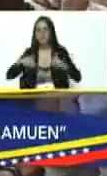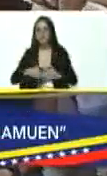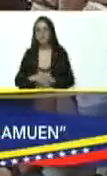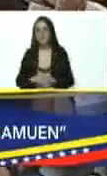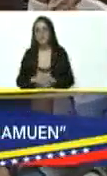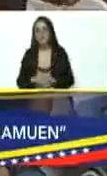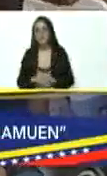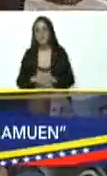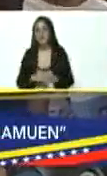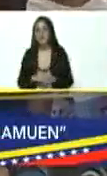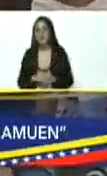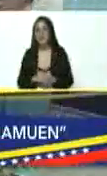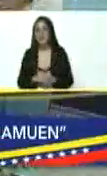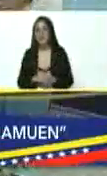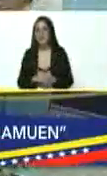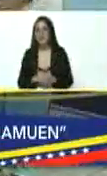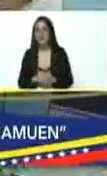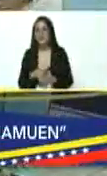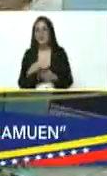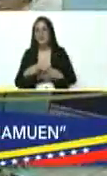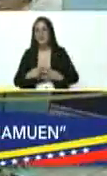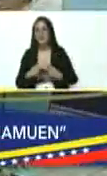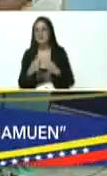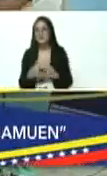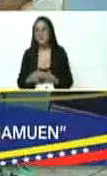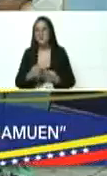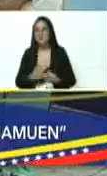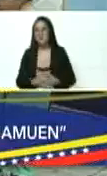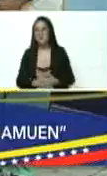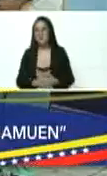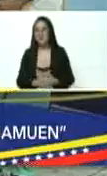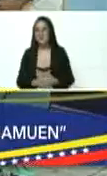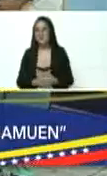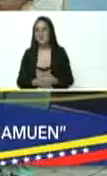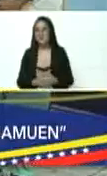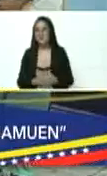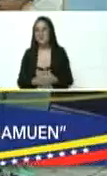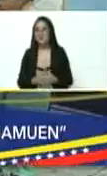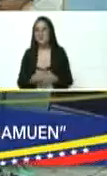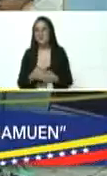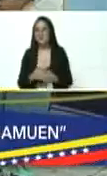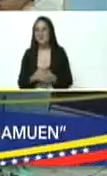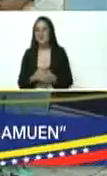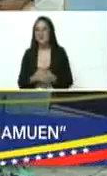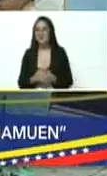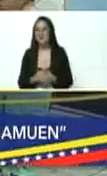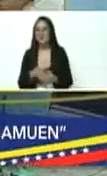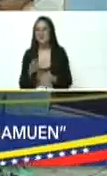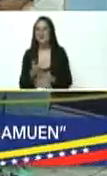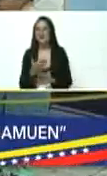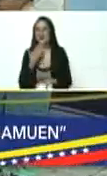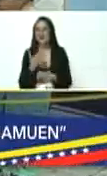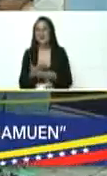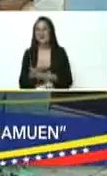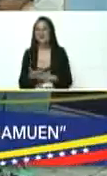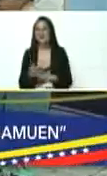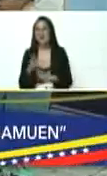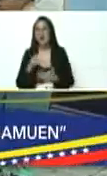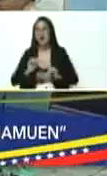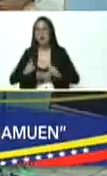y no hubo nada que detuviera la voluntad de este pueblo de salir con usted, presidente, a este pase. Yo voy a